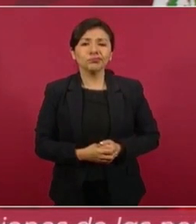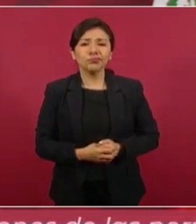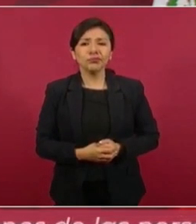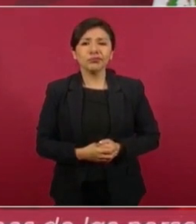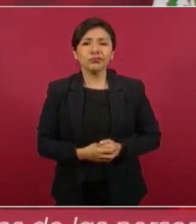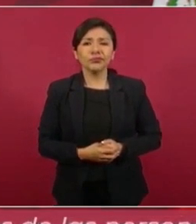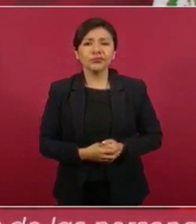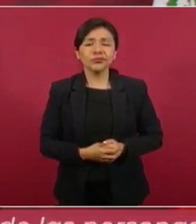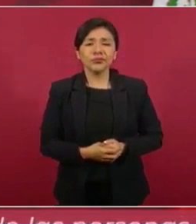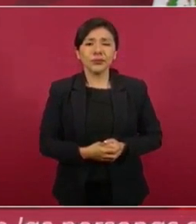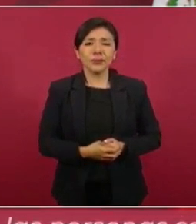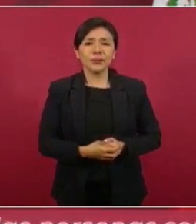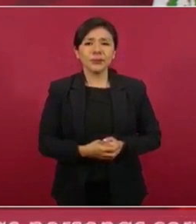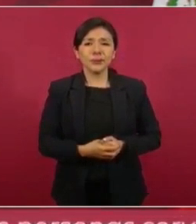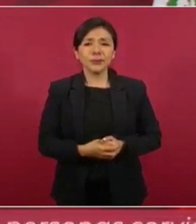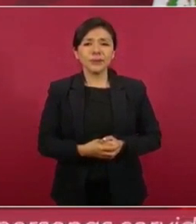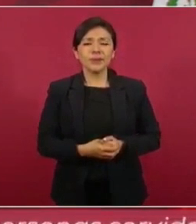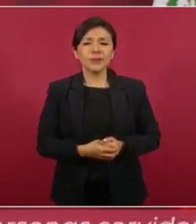Entonces,